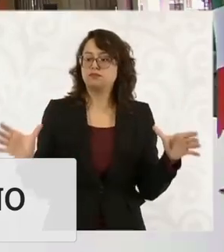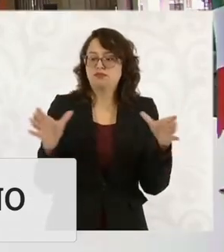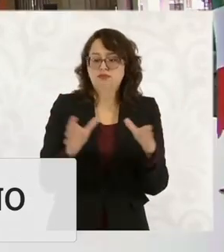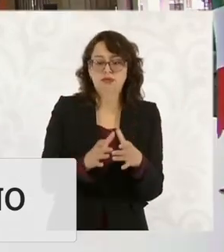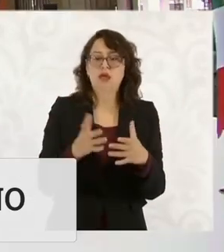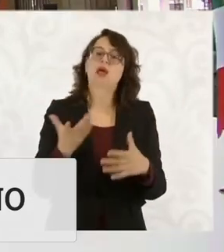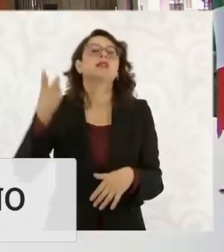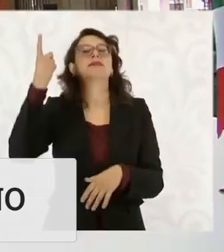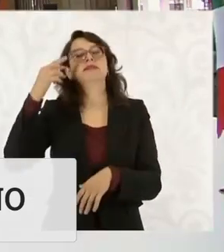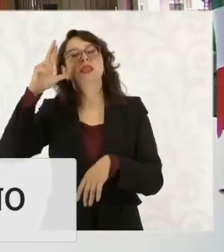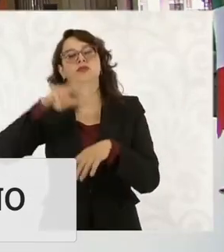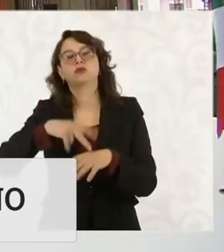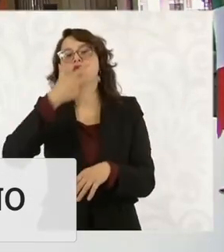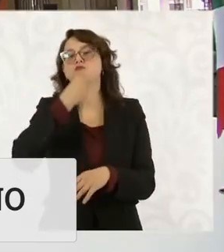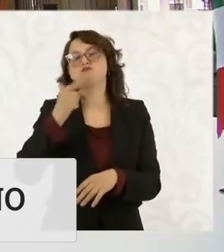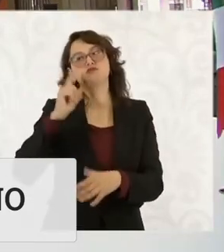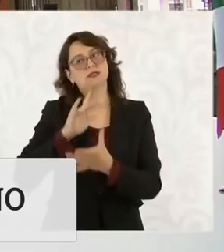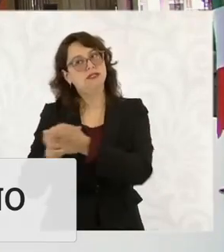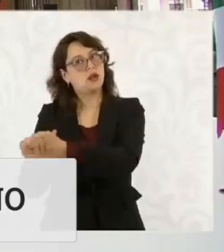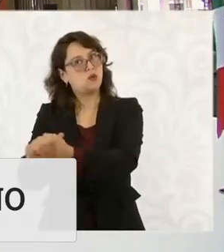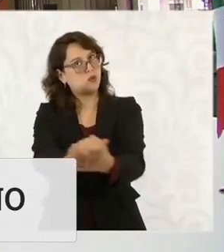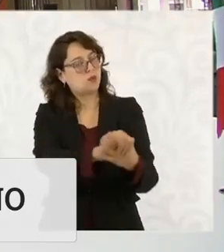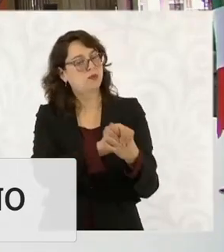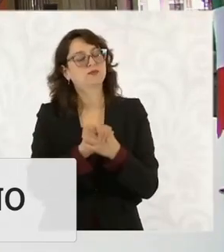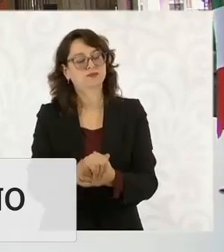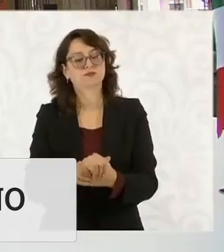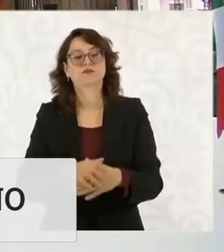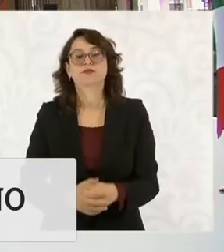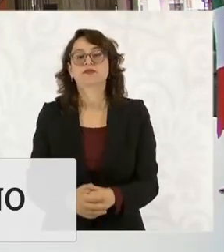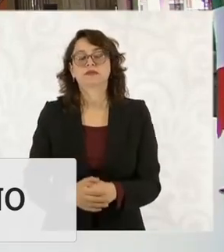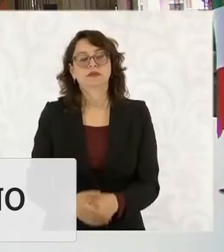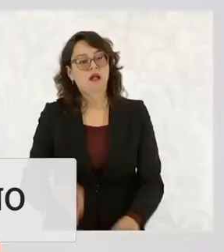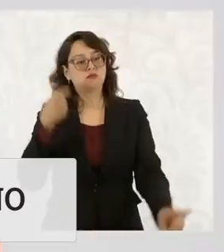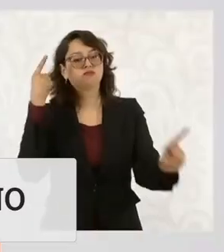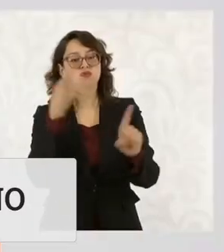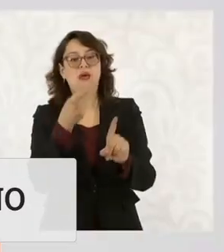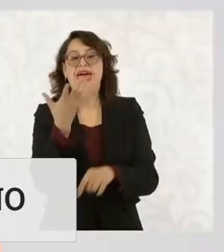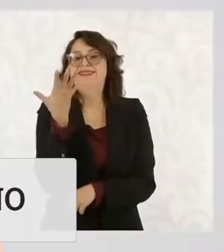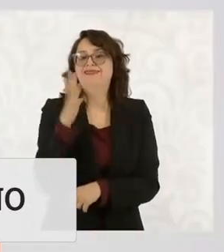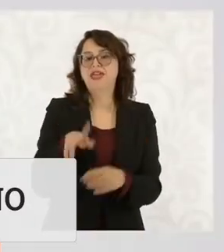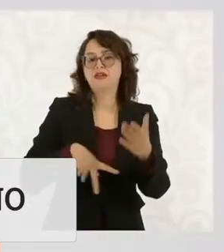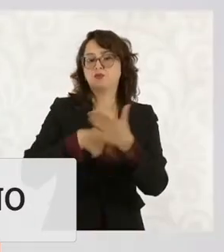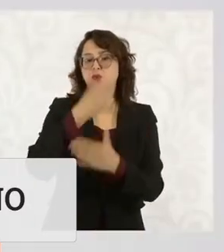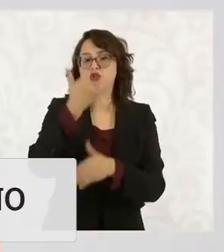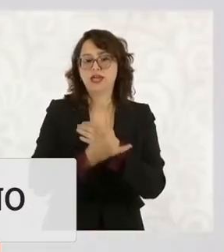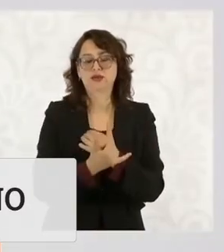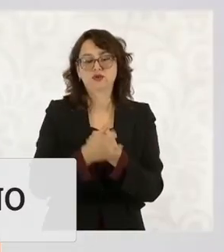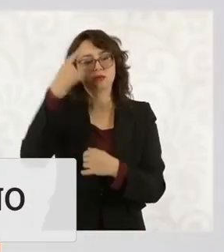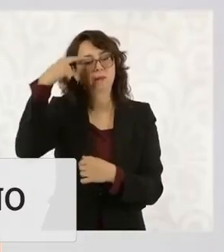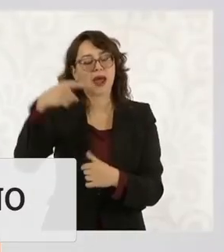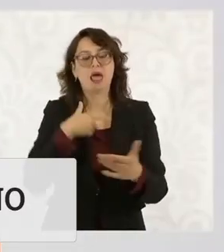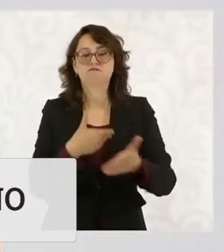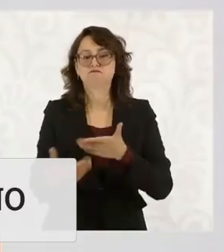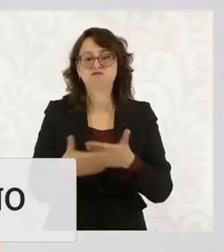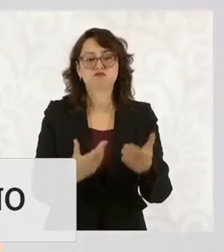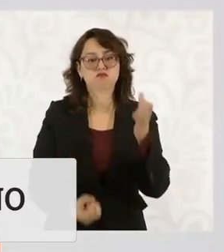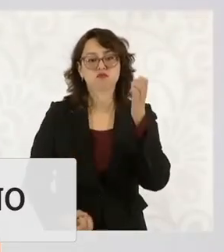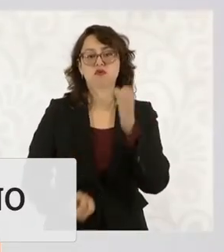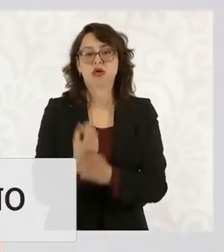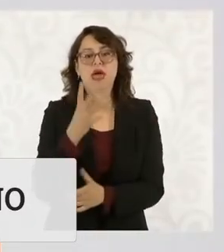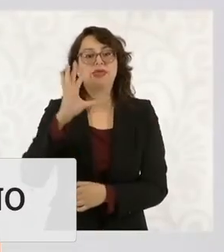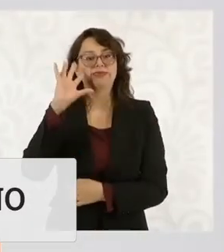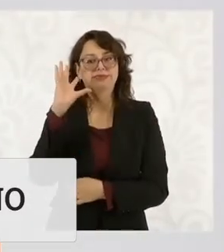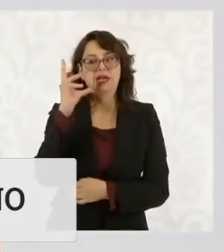sus rectores y rectoras, dedicados al desarrollo de 10 proyectos estratégicos de innovación, desarrollo